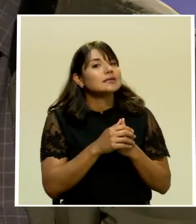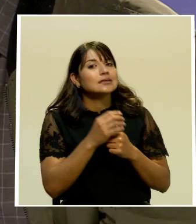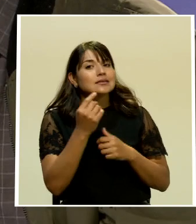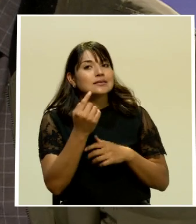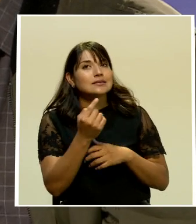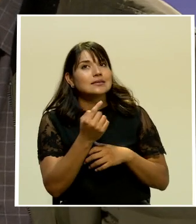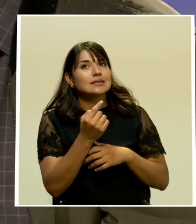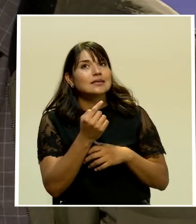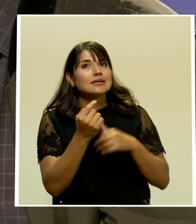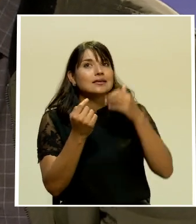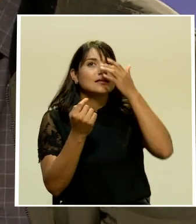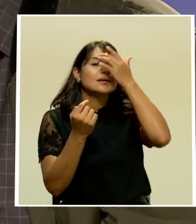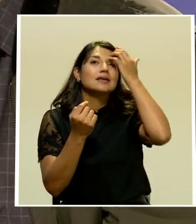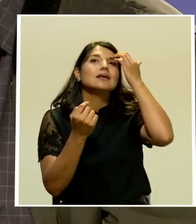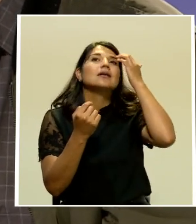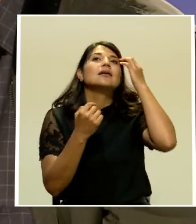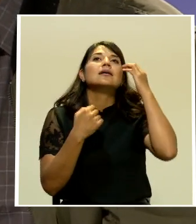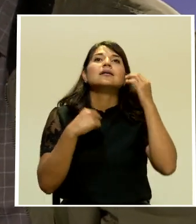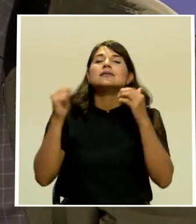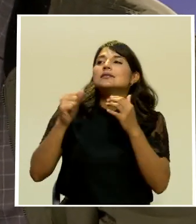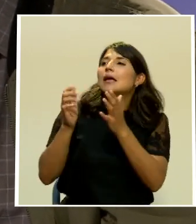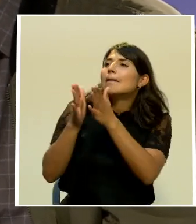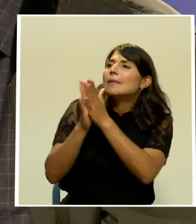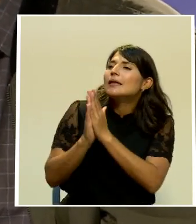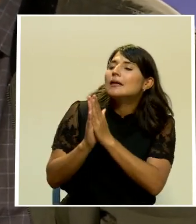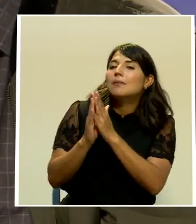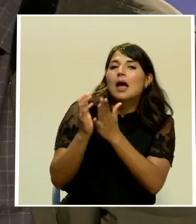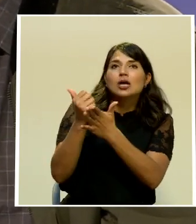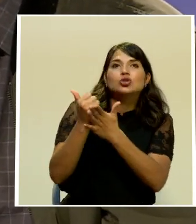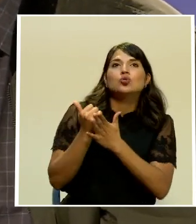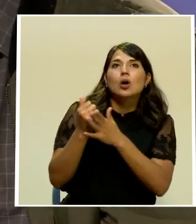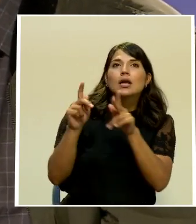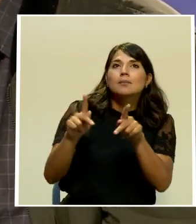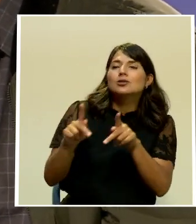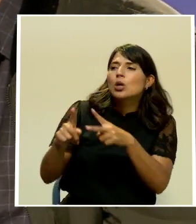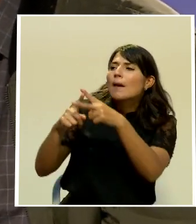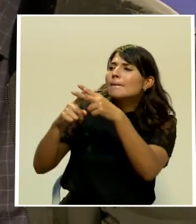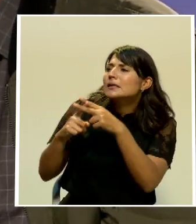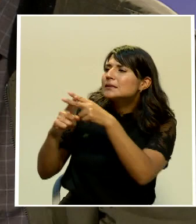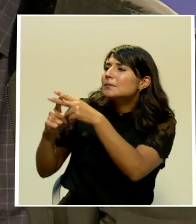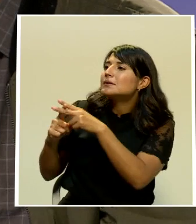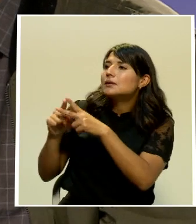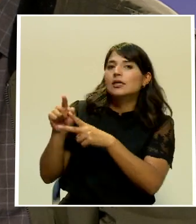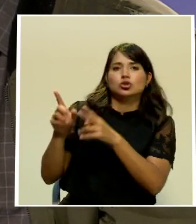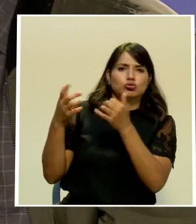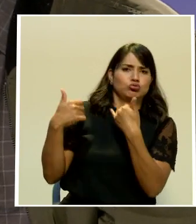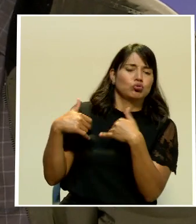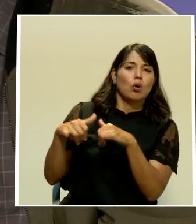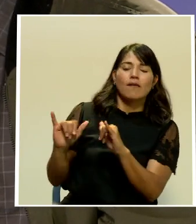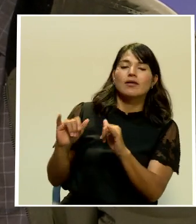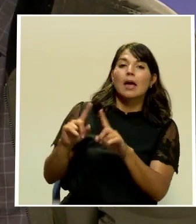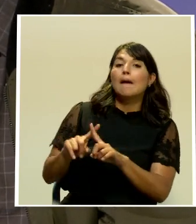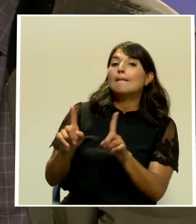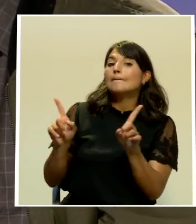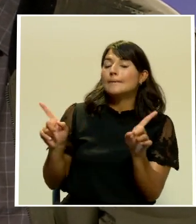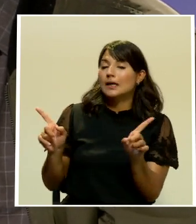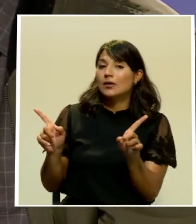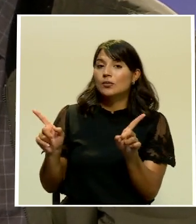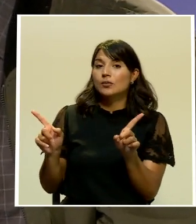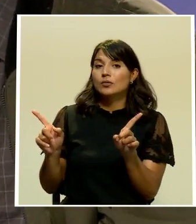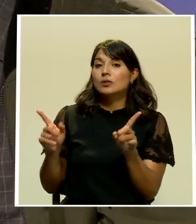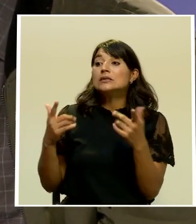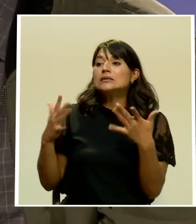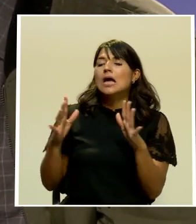sí, a la gorra. Pedir ayuda a la gente, que préstame tal cosa, que tal cosa. Eso sigue existiendo, pero digamos que